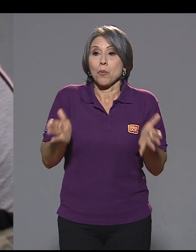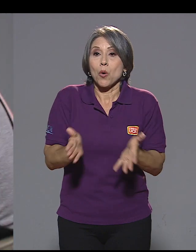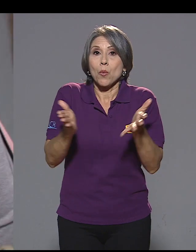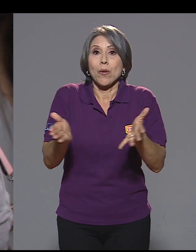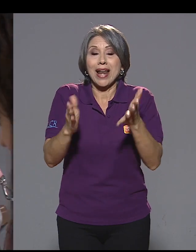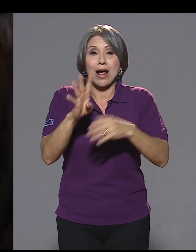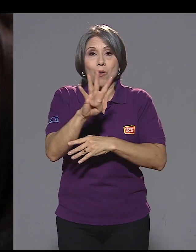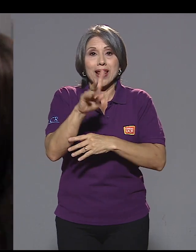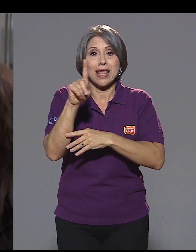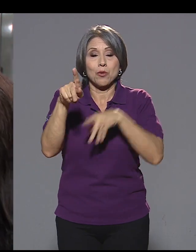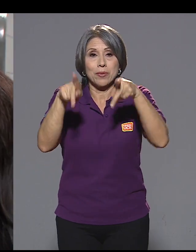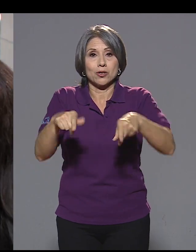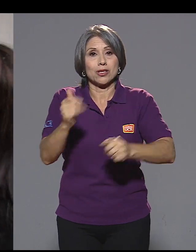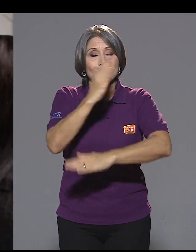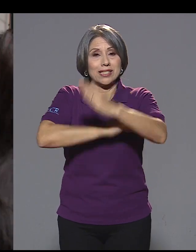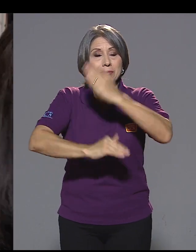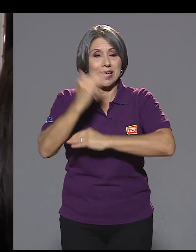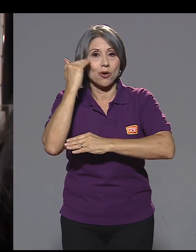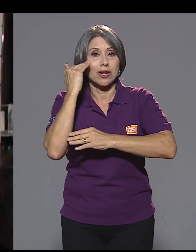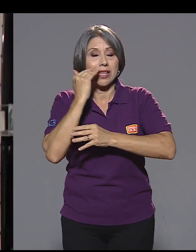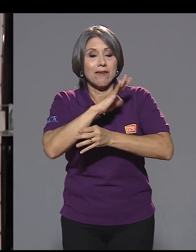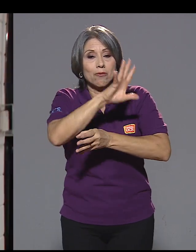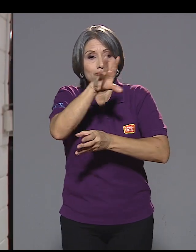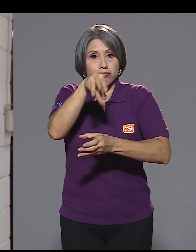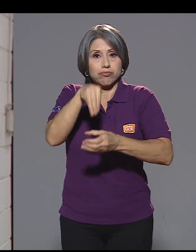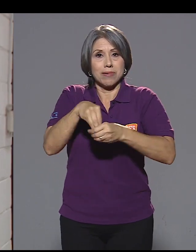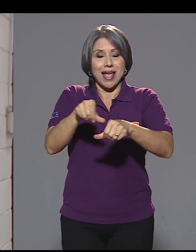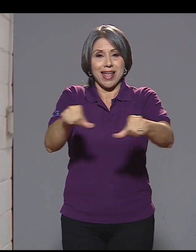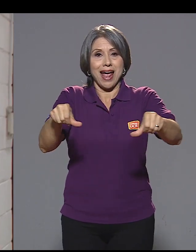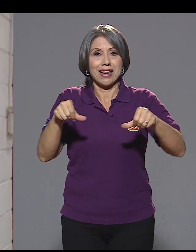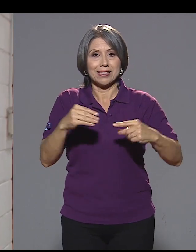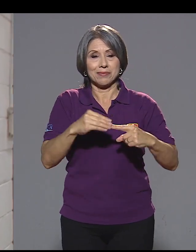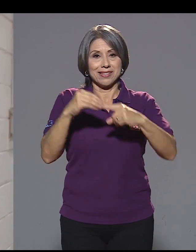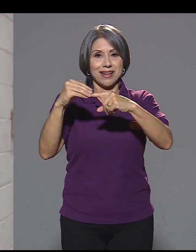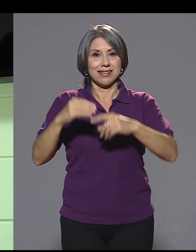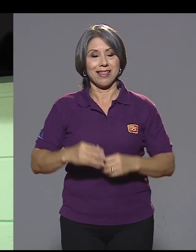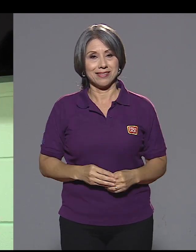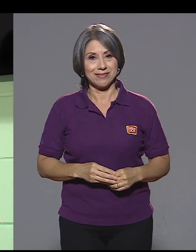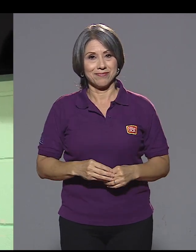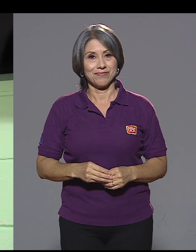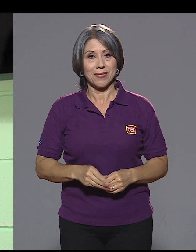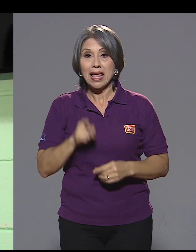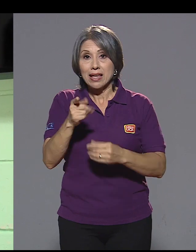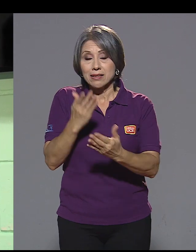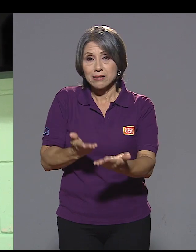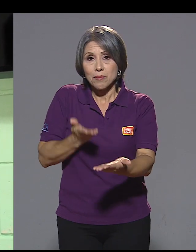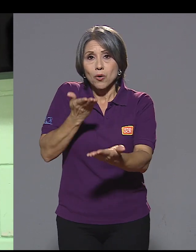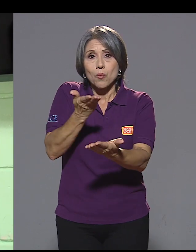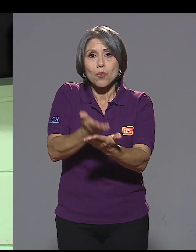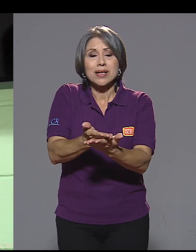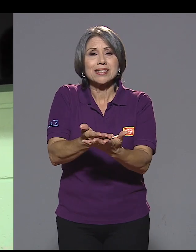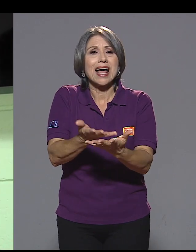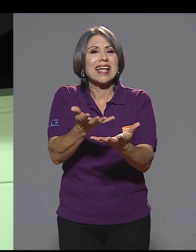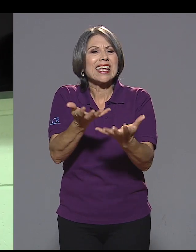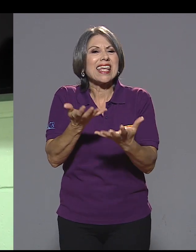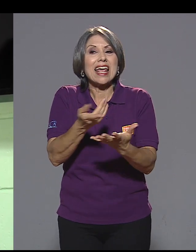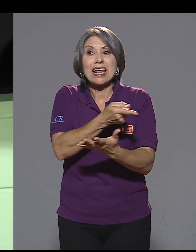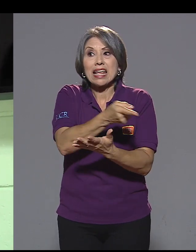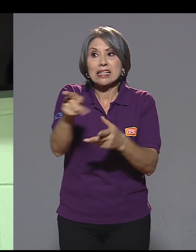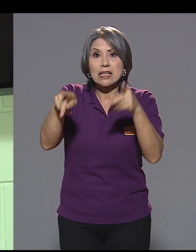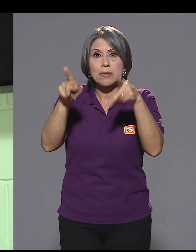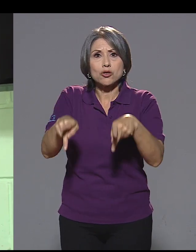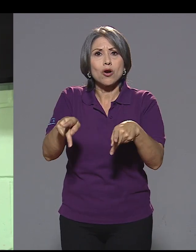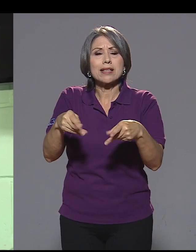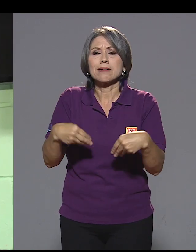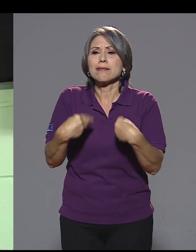de 41 personas con discapacidad cognitiva en áreas especializadas. Esta propuesta busca ofrecer a esta población